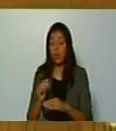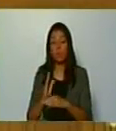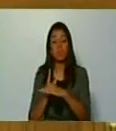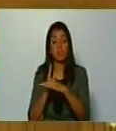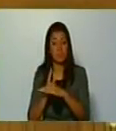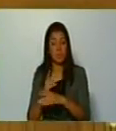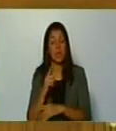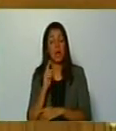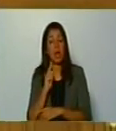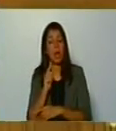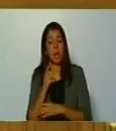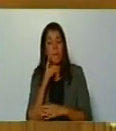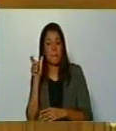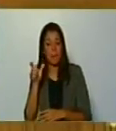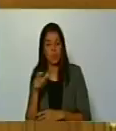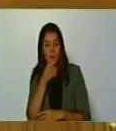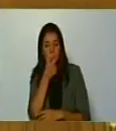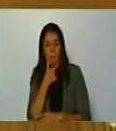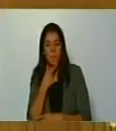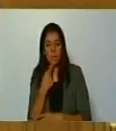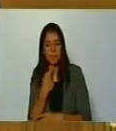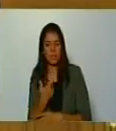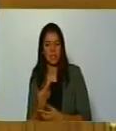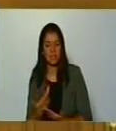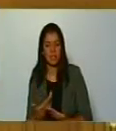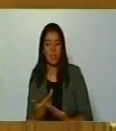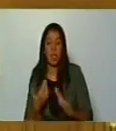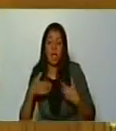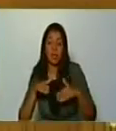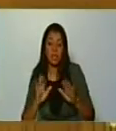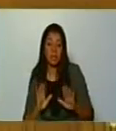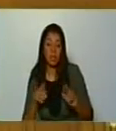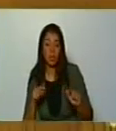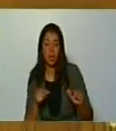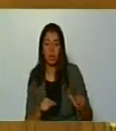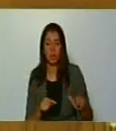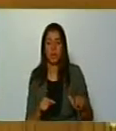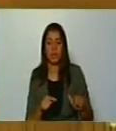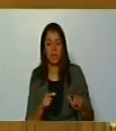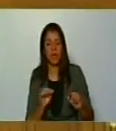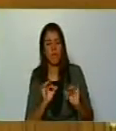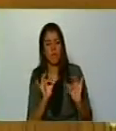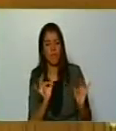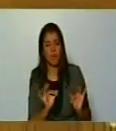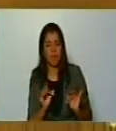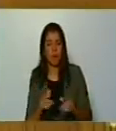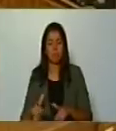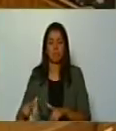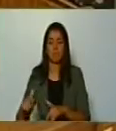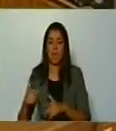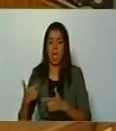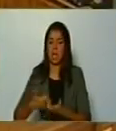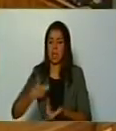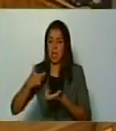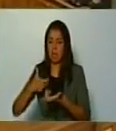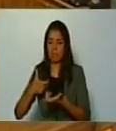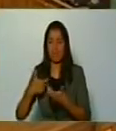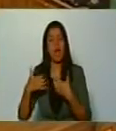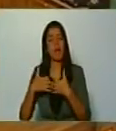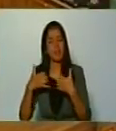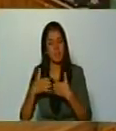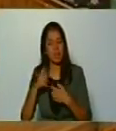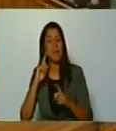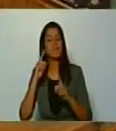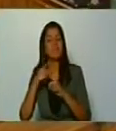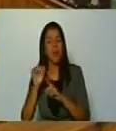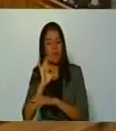dice esta persona, que es seguramente la vía insurreccional, armada, que ya ocasionaron